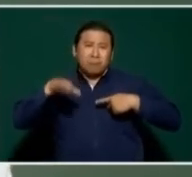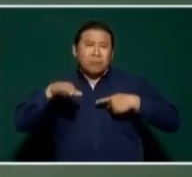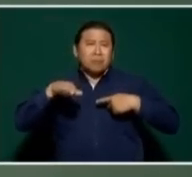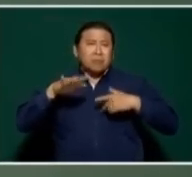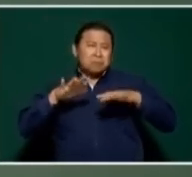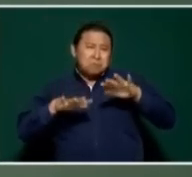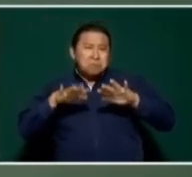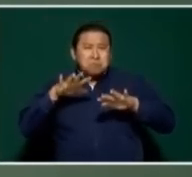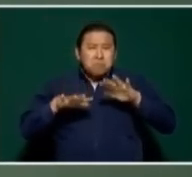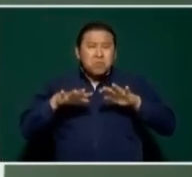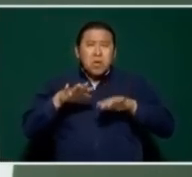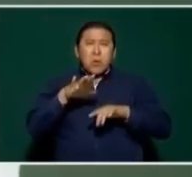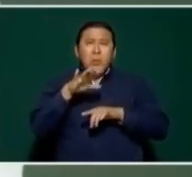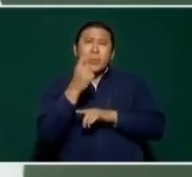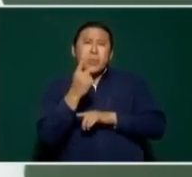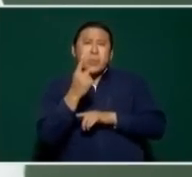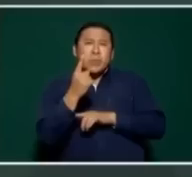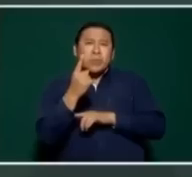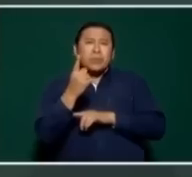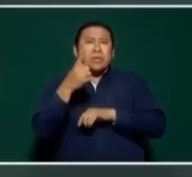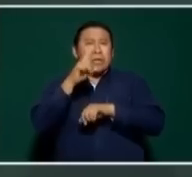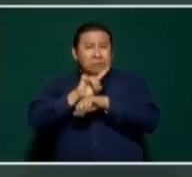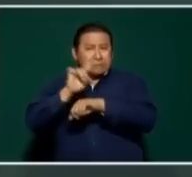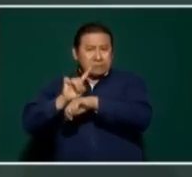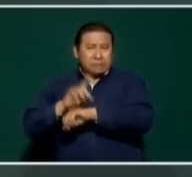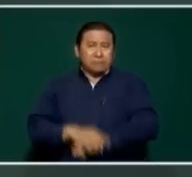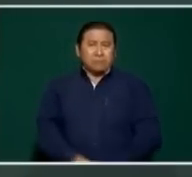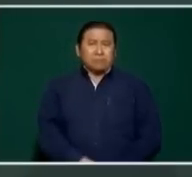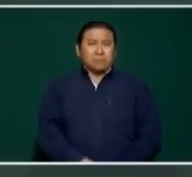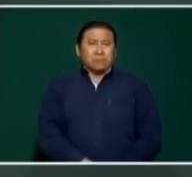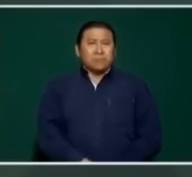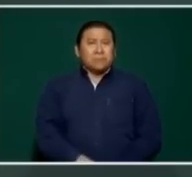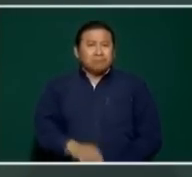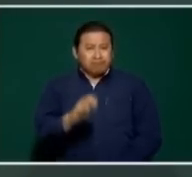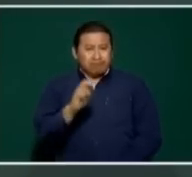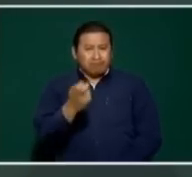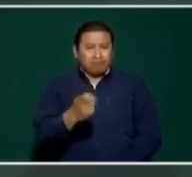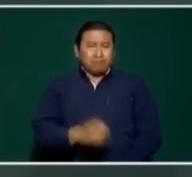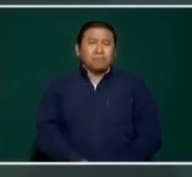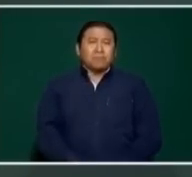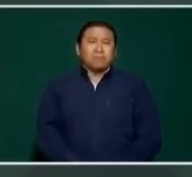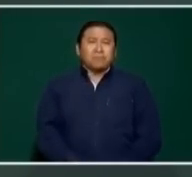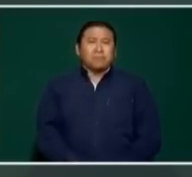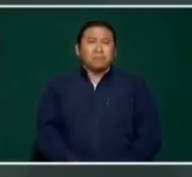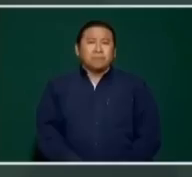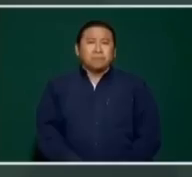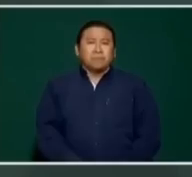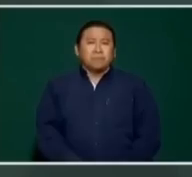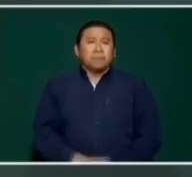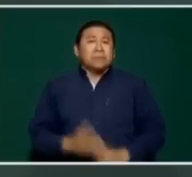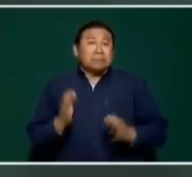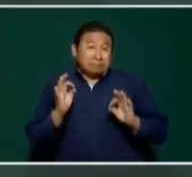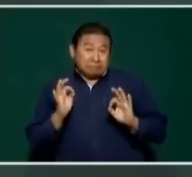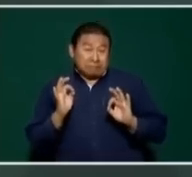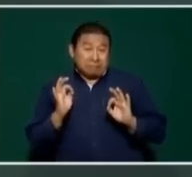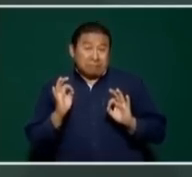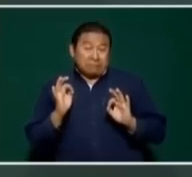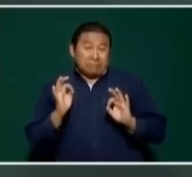un promedio de 1 diario. Esto es